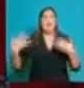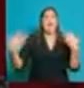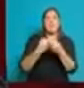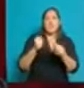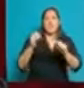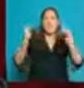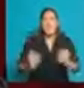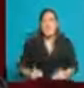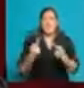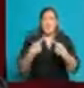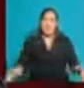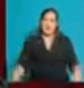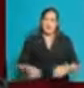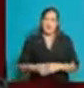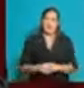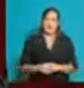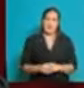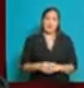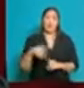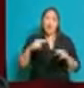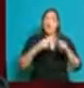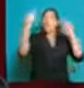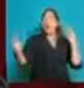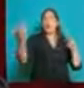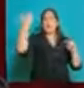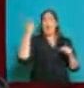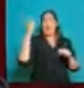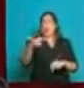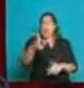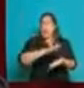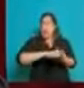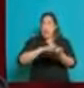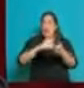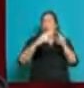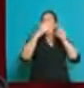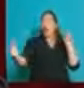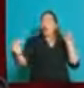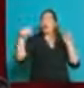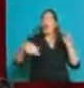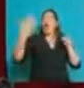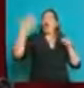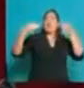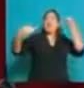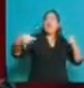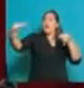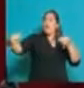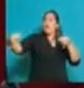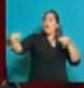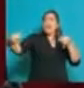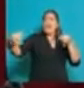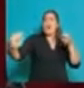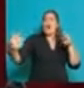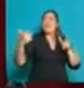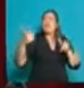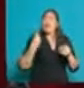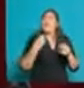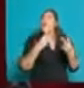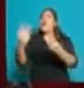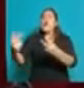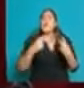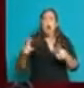accidentes. Ese puente que antes no existía y hoy conecta ciudades antes desconectadas, y gracias a ello cientos de